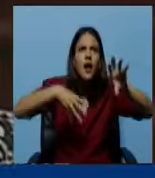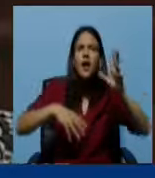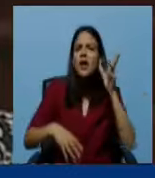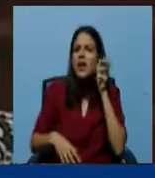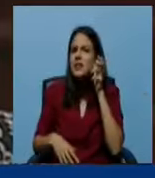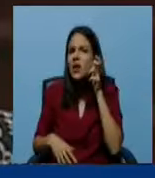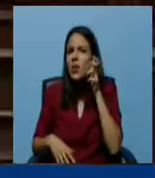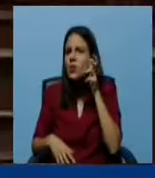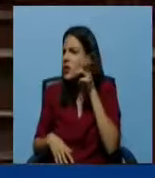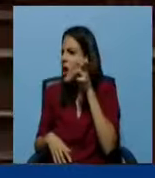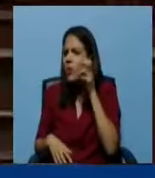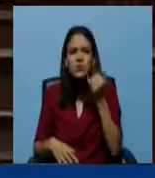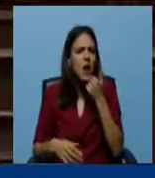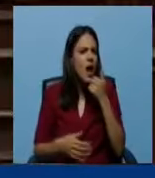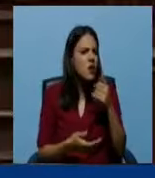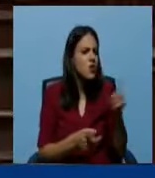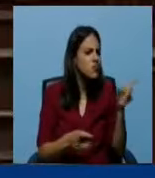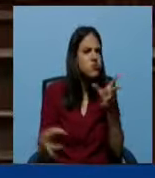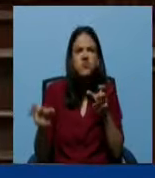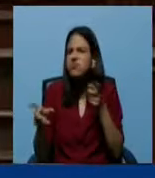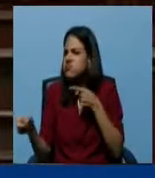No, un teléfono aquí.